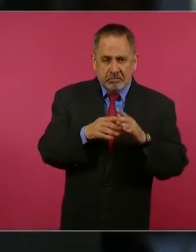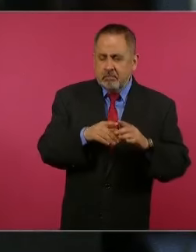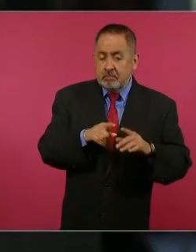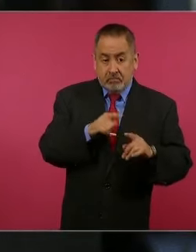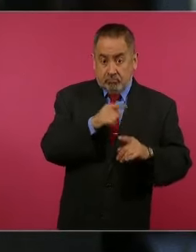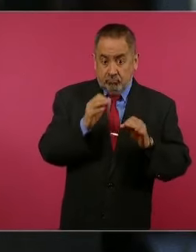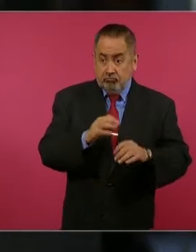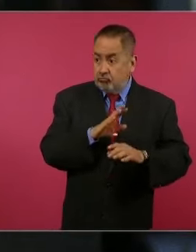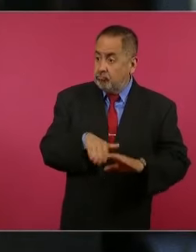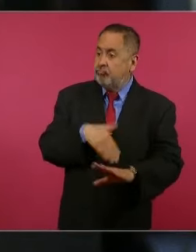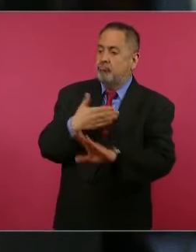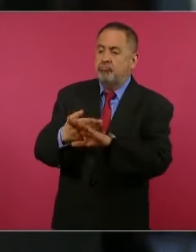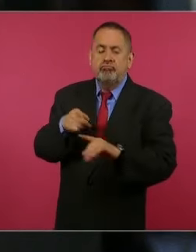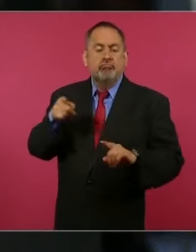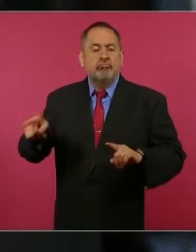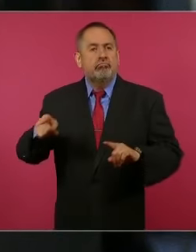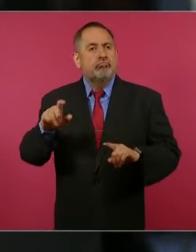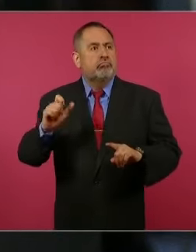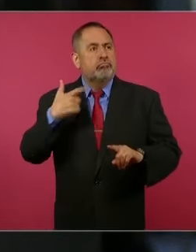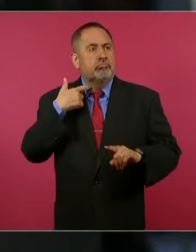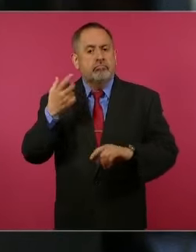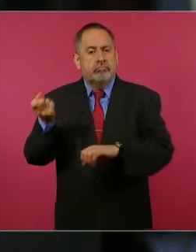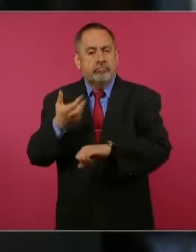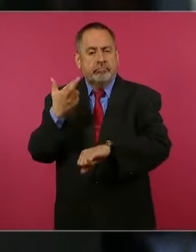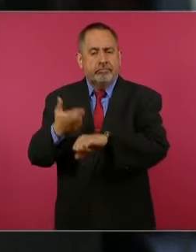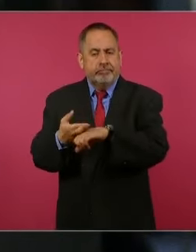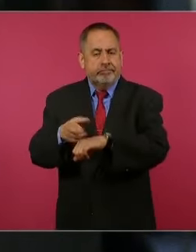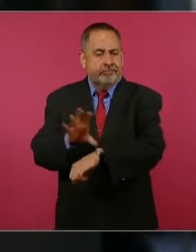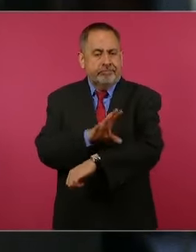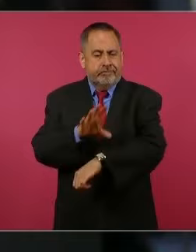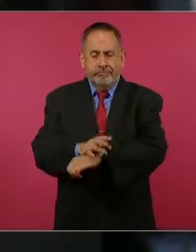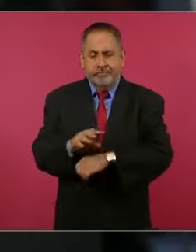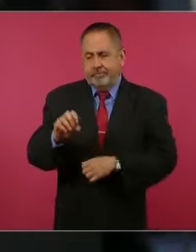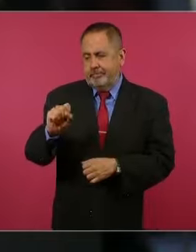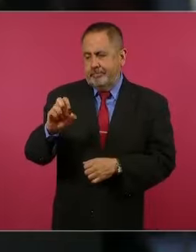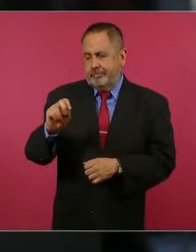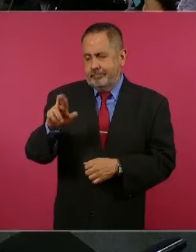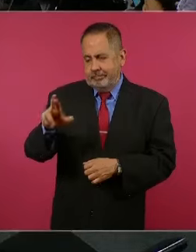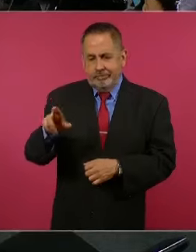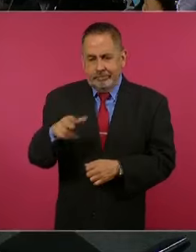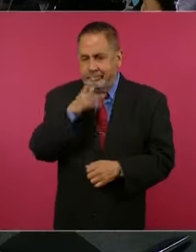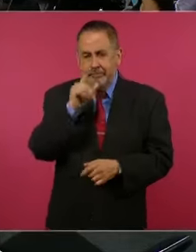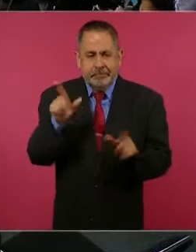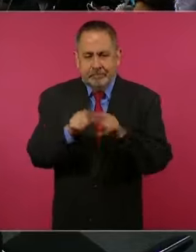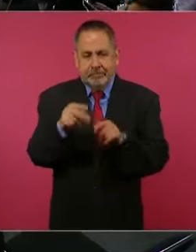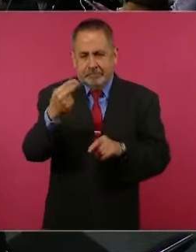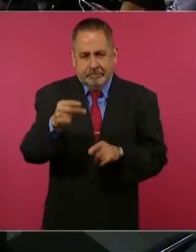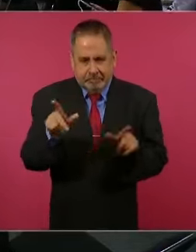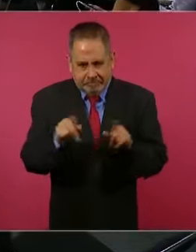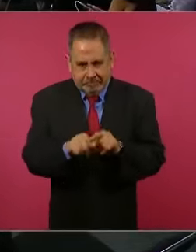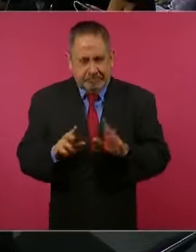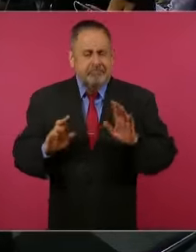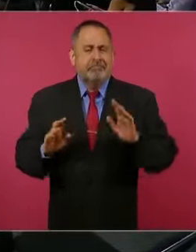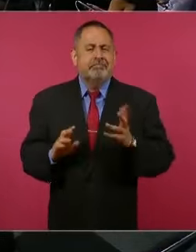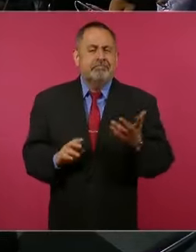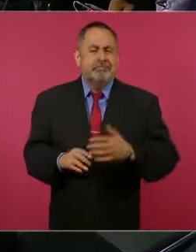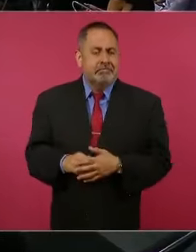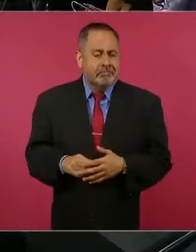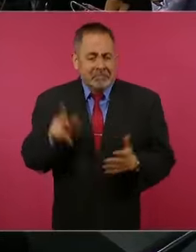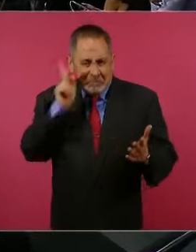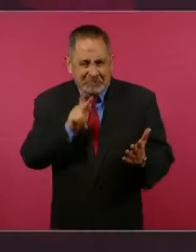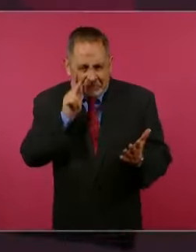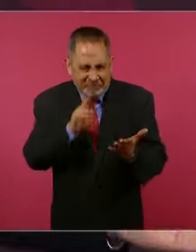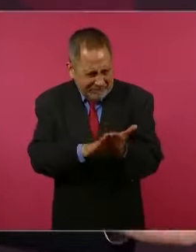fue la secretaria de energía de nuestro gobierno no puedo decir más pues no presentan